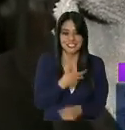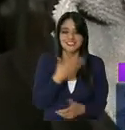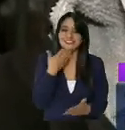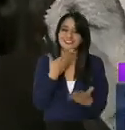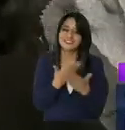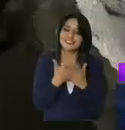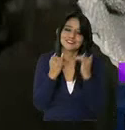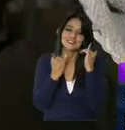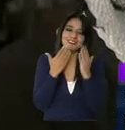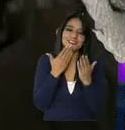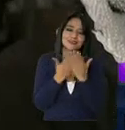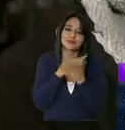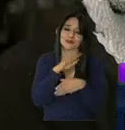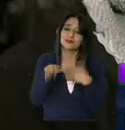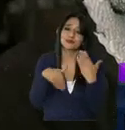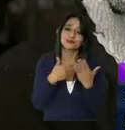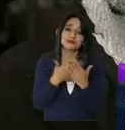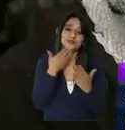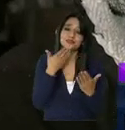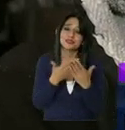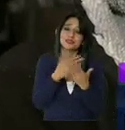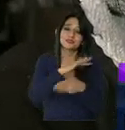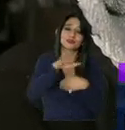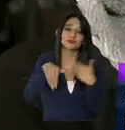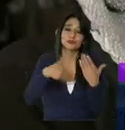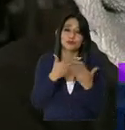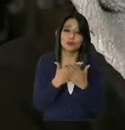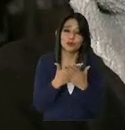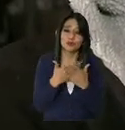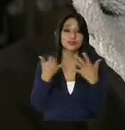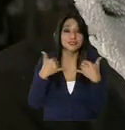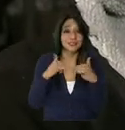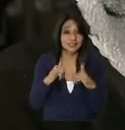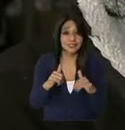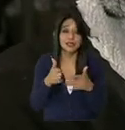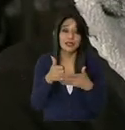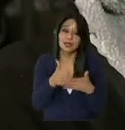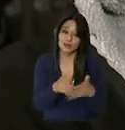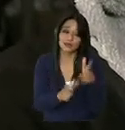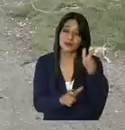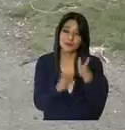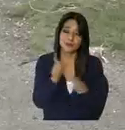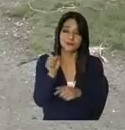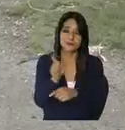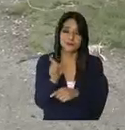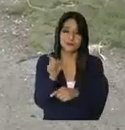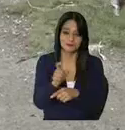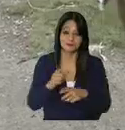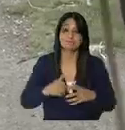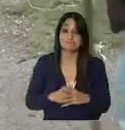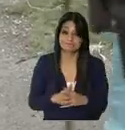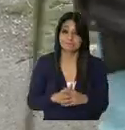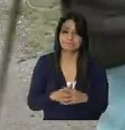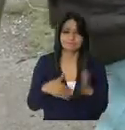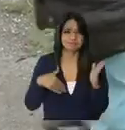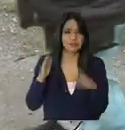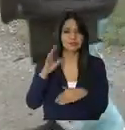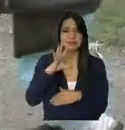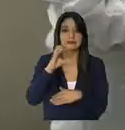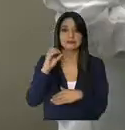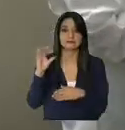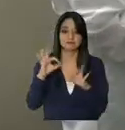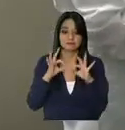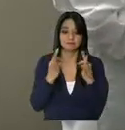con todo. Le agradezco mucho a todos, que siga donando a todos que necesitamos. Y es que son más de 500 familias